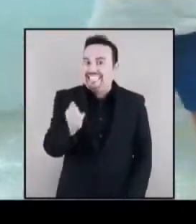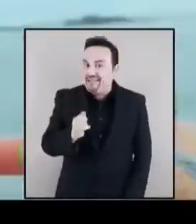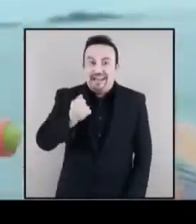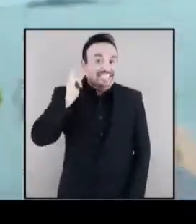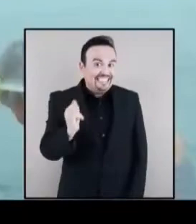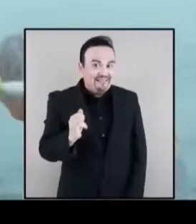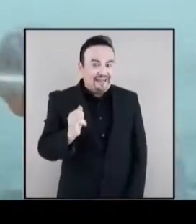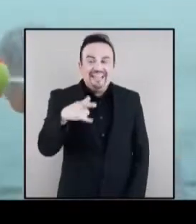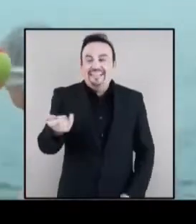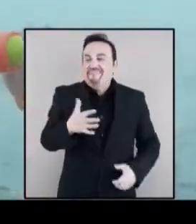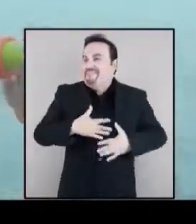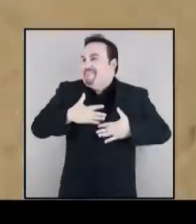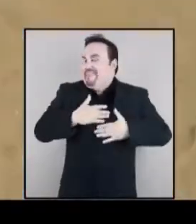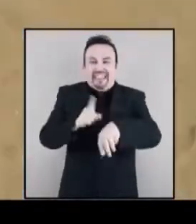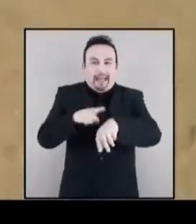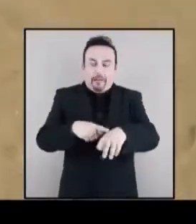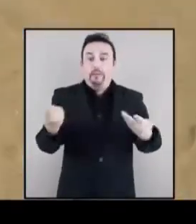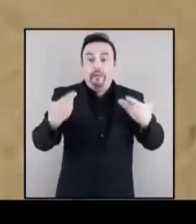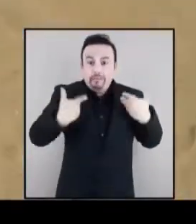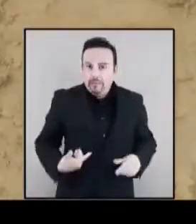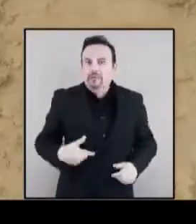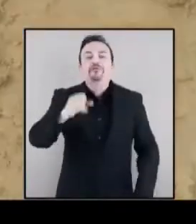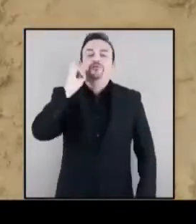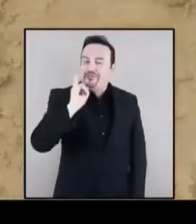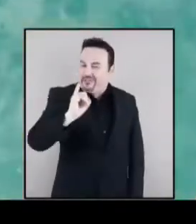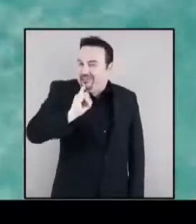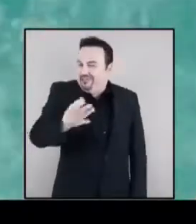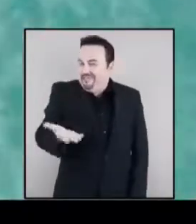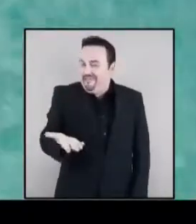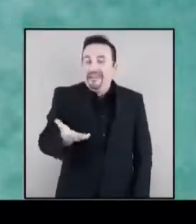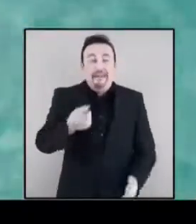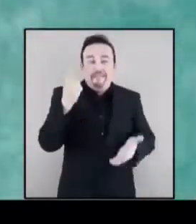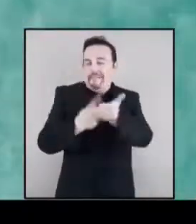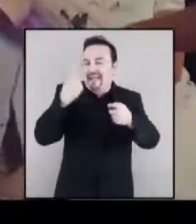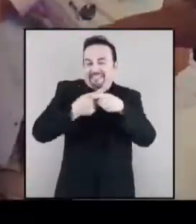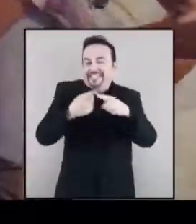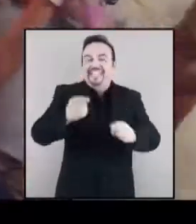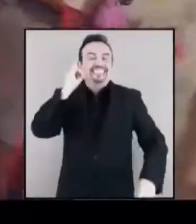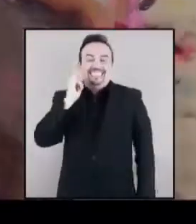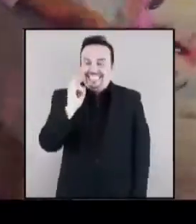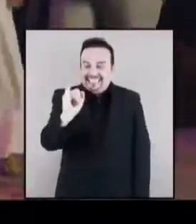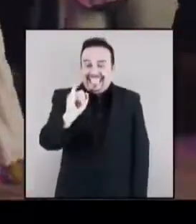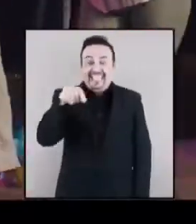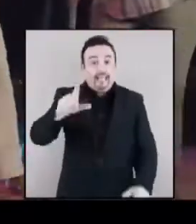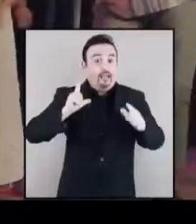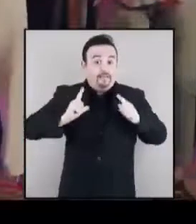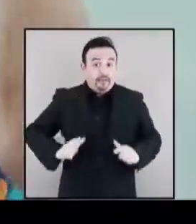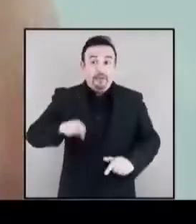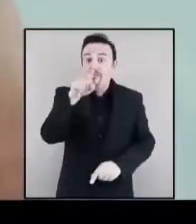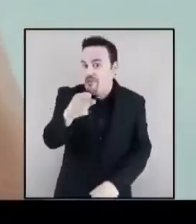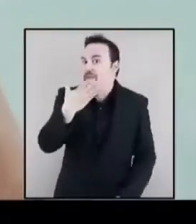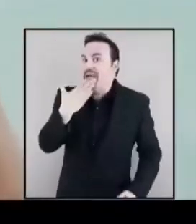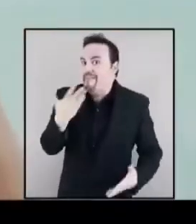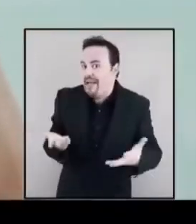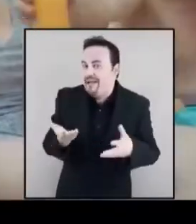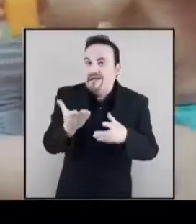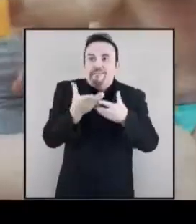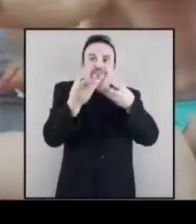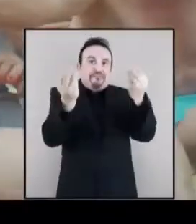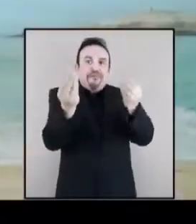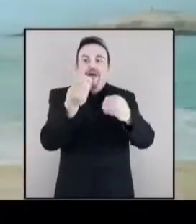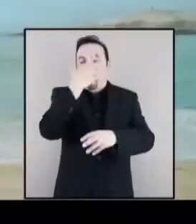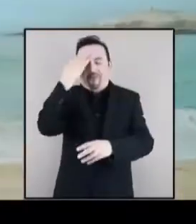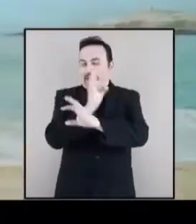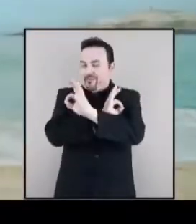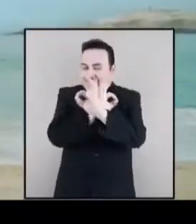siempre, siempre pasarlo bien. ¿Me lo merezco? ¡Sí! ¡Mil veces sí! Estas vacaciones tú también te mereces una